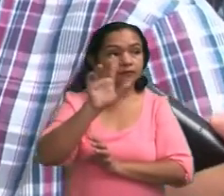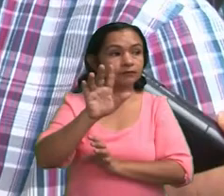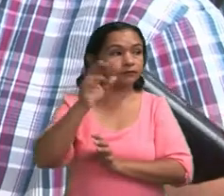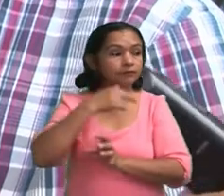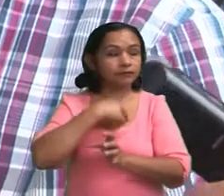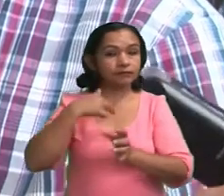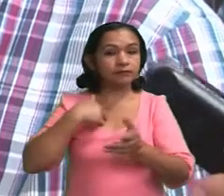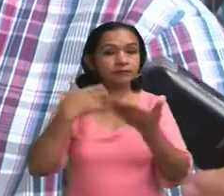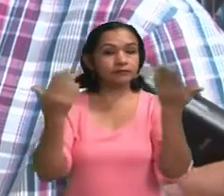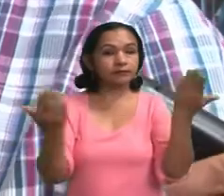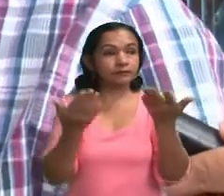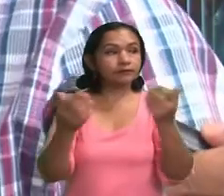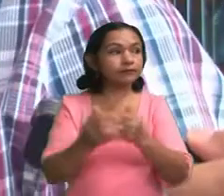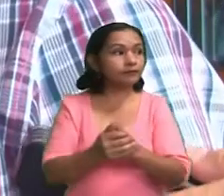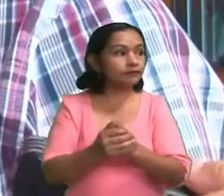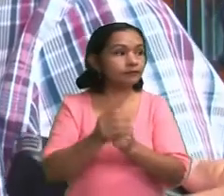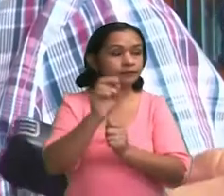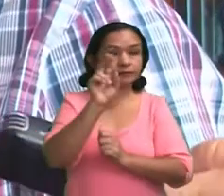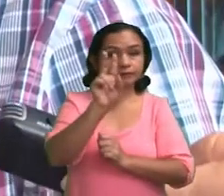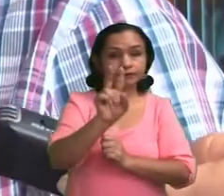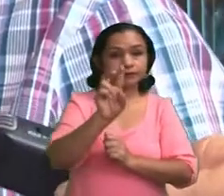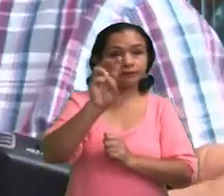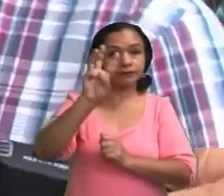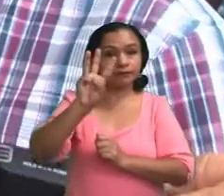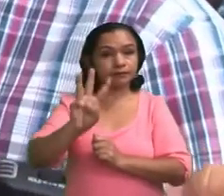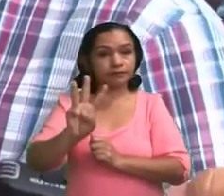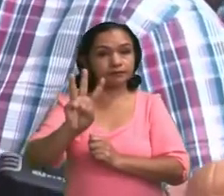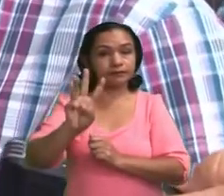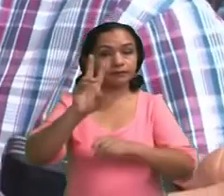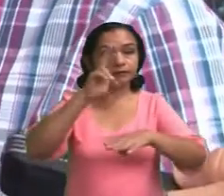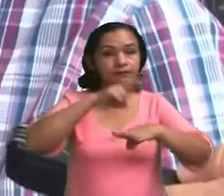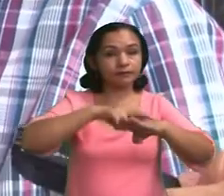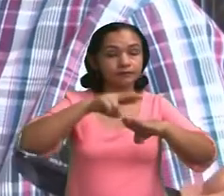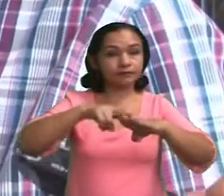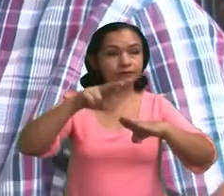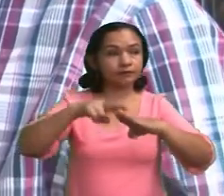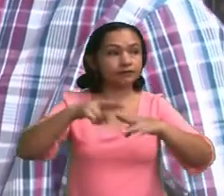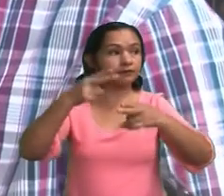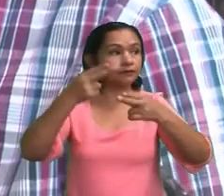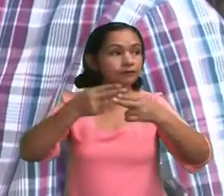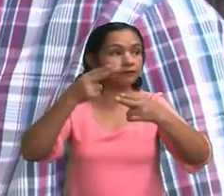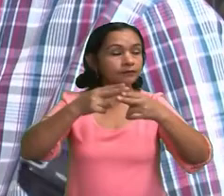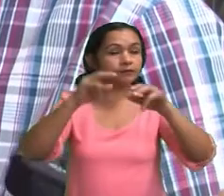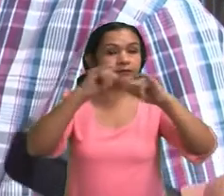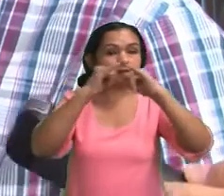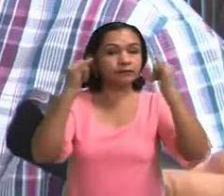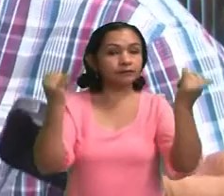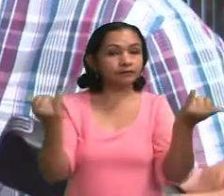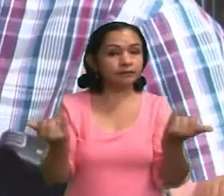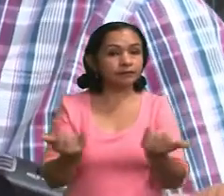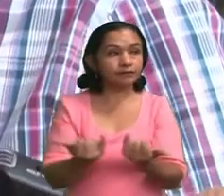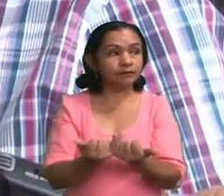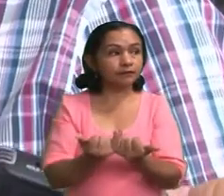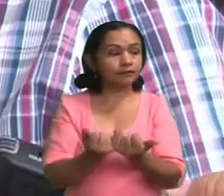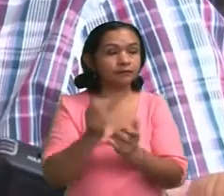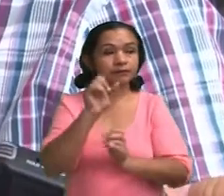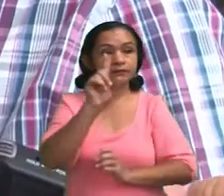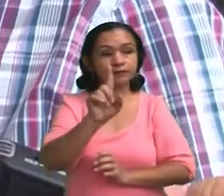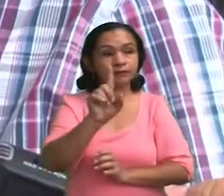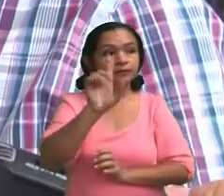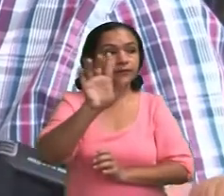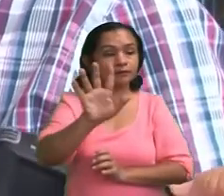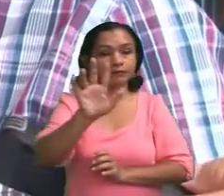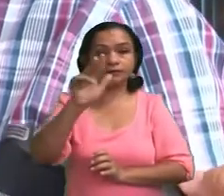vigentes, 23 normas denominadas instrumentos internacionales,